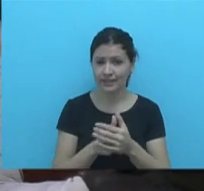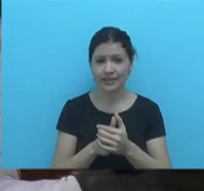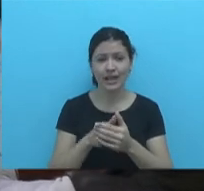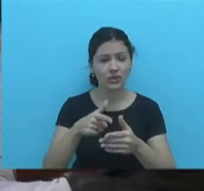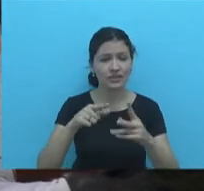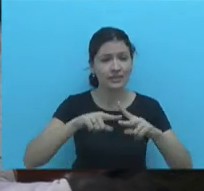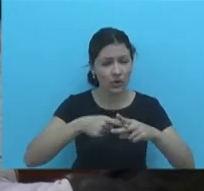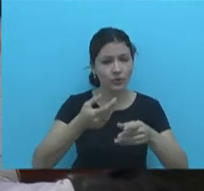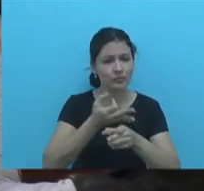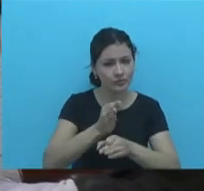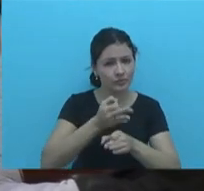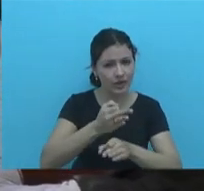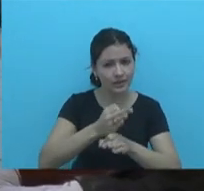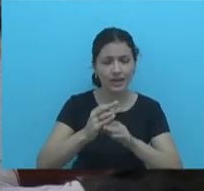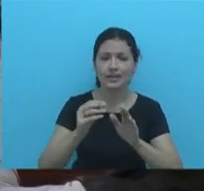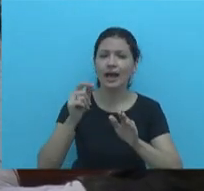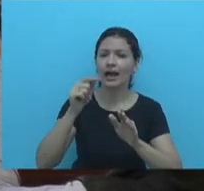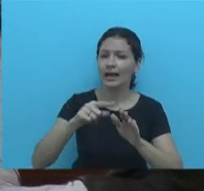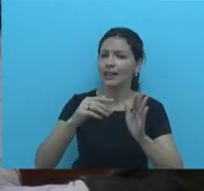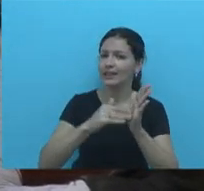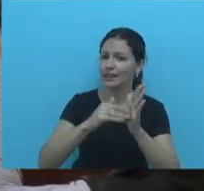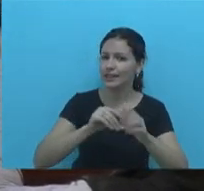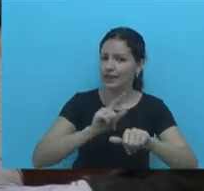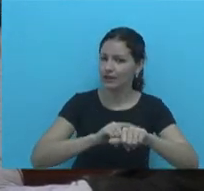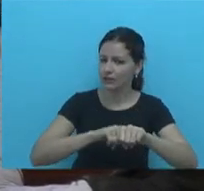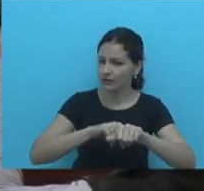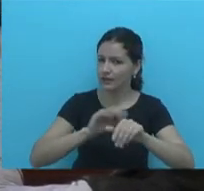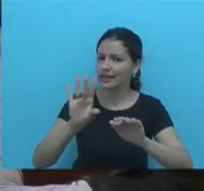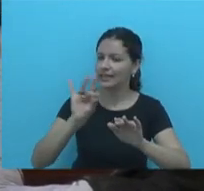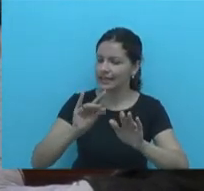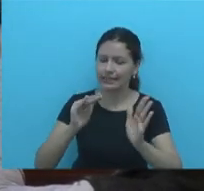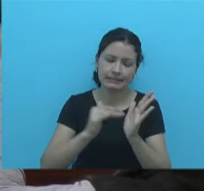determinará los horarios y elementos necesarios. Los cursos se llevarán a cabo